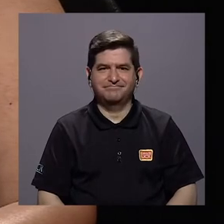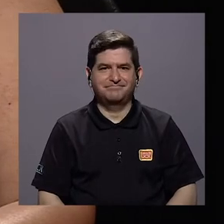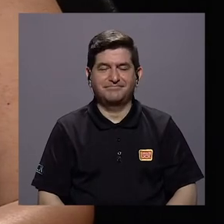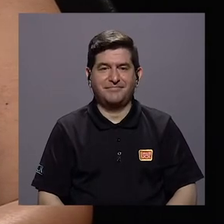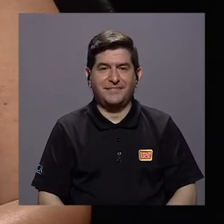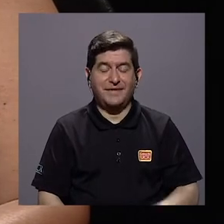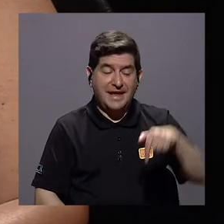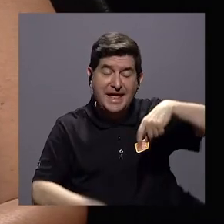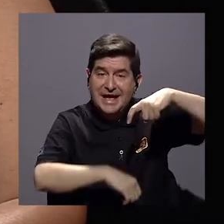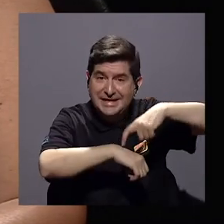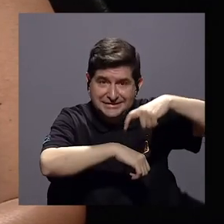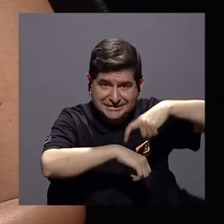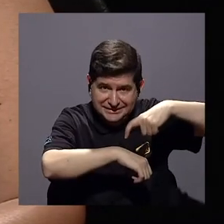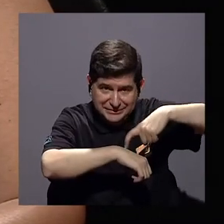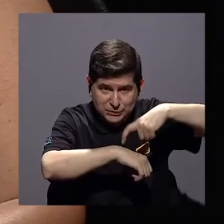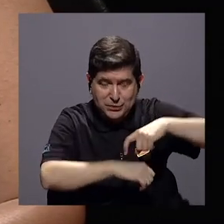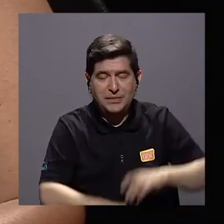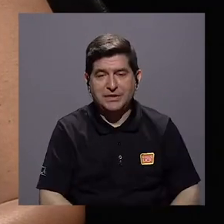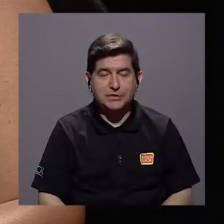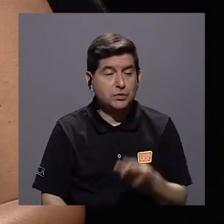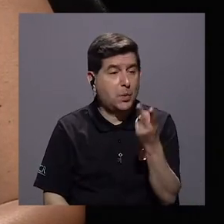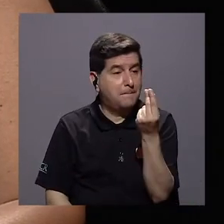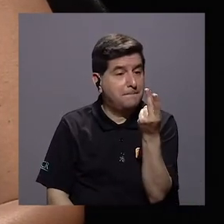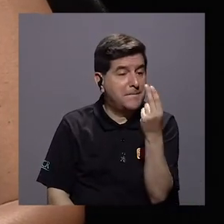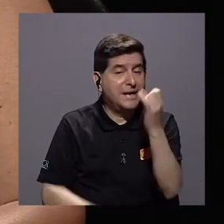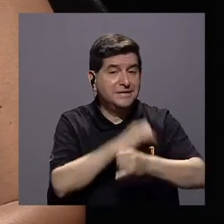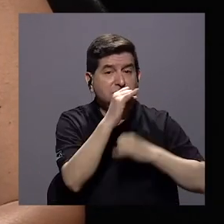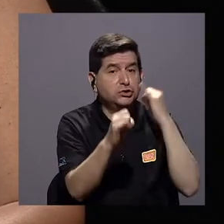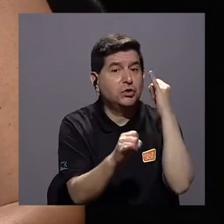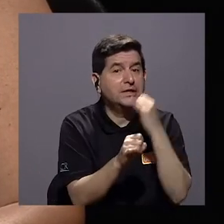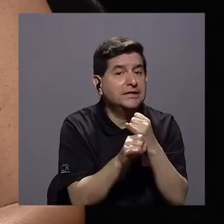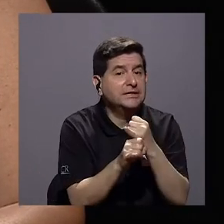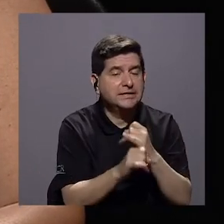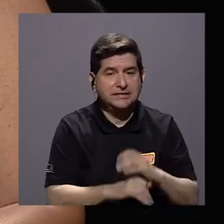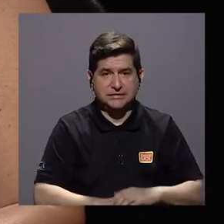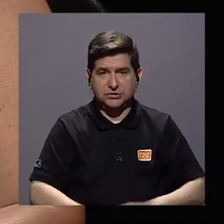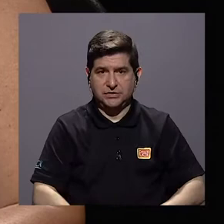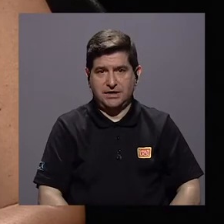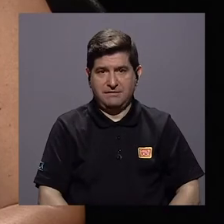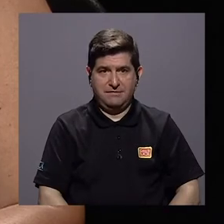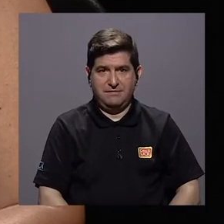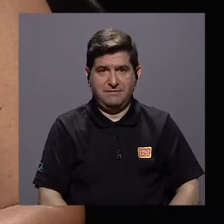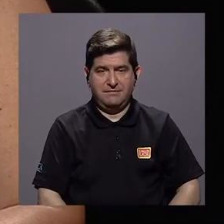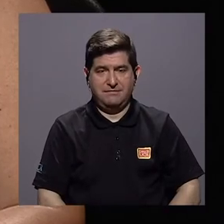porque en este momento los precios internacionales